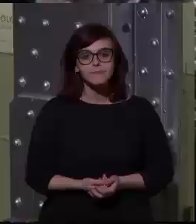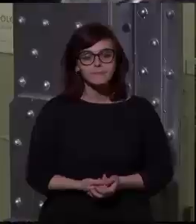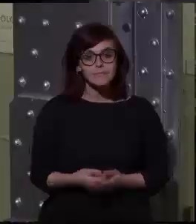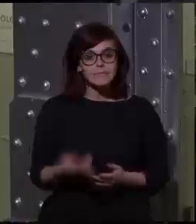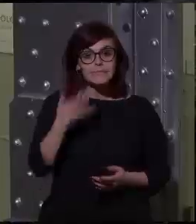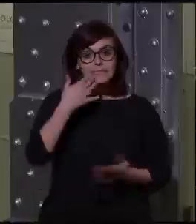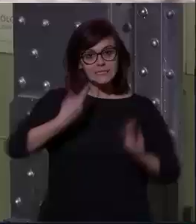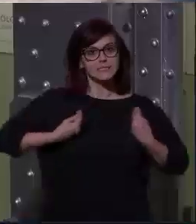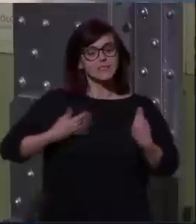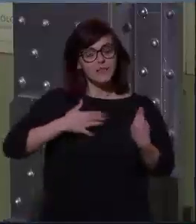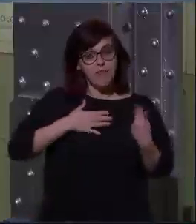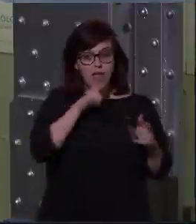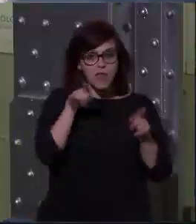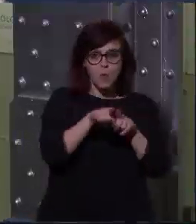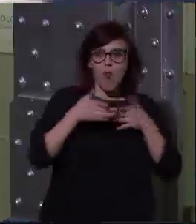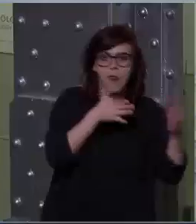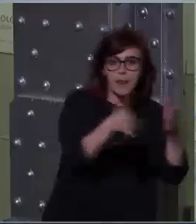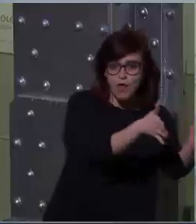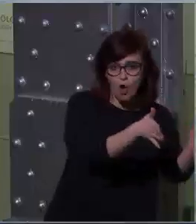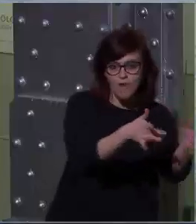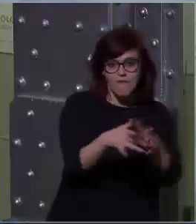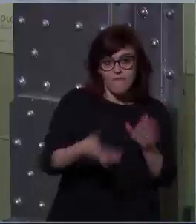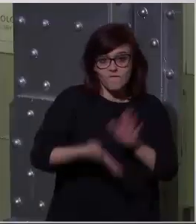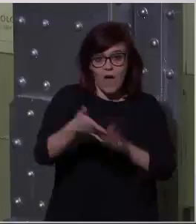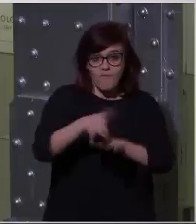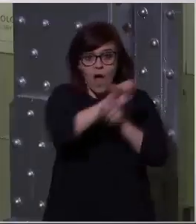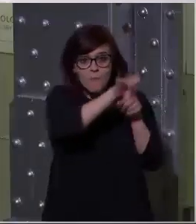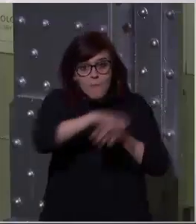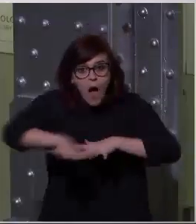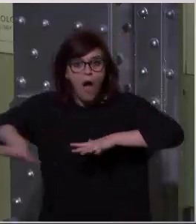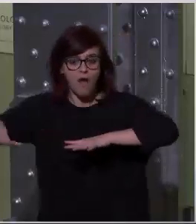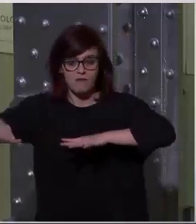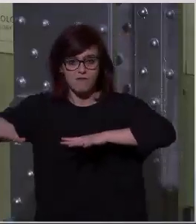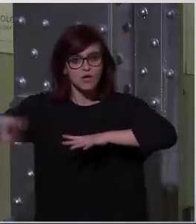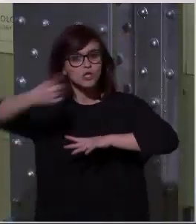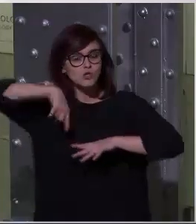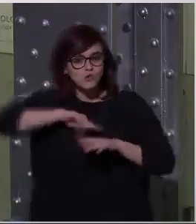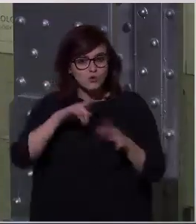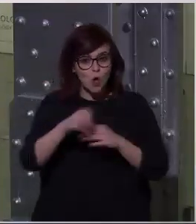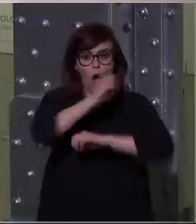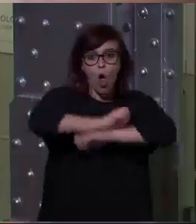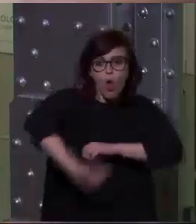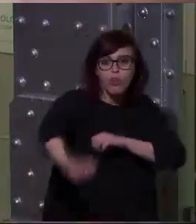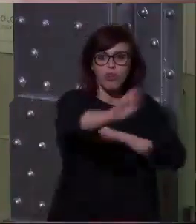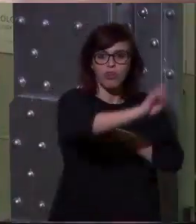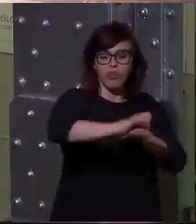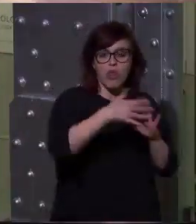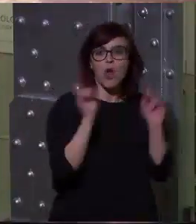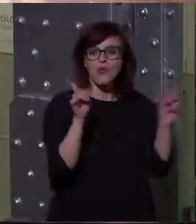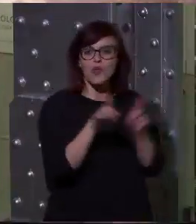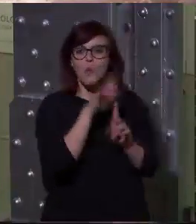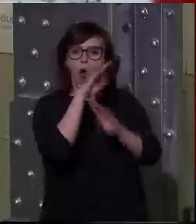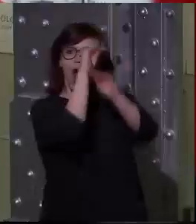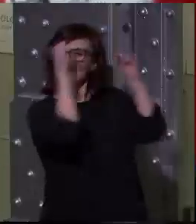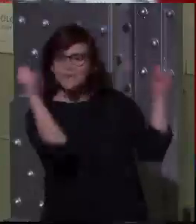Si nuestras vidas son los ríos que van a dar a la mar, no podemos dejar que nuestros océanos sean agua